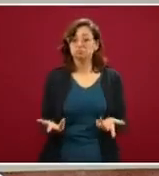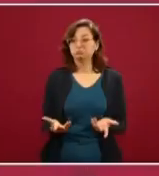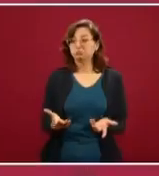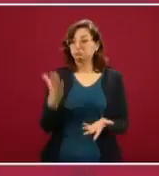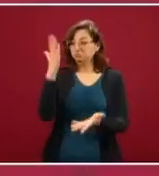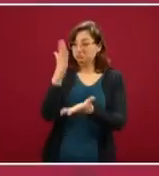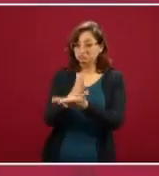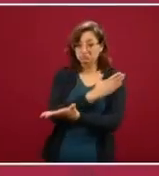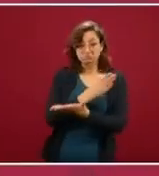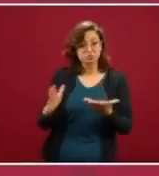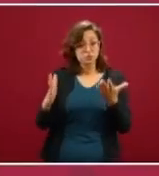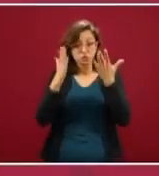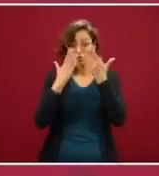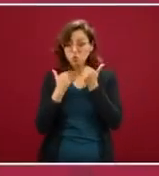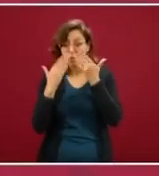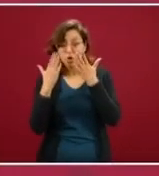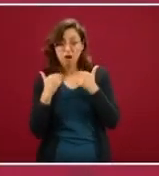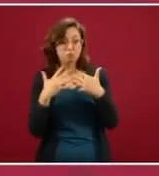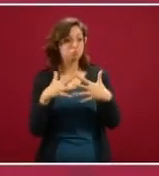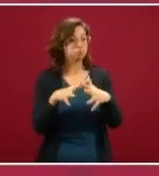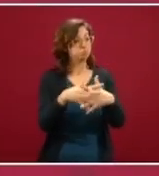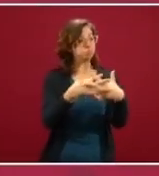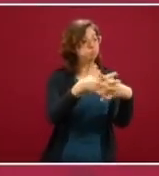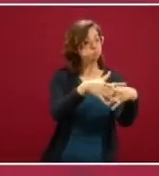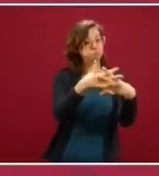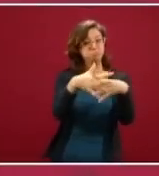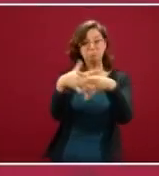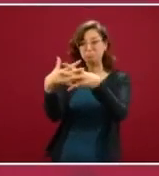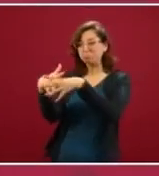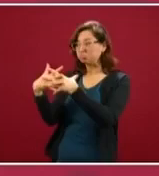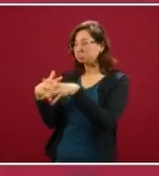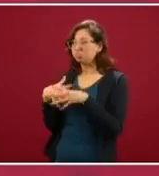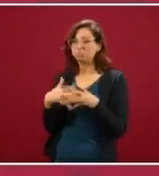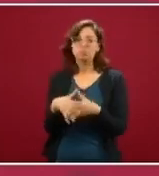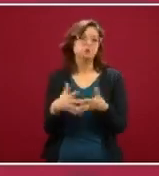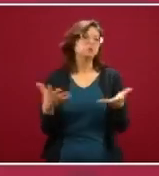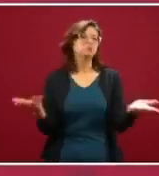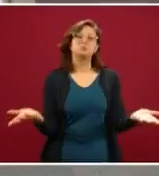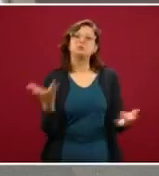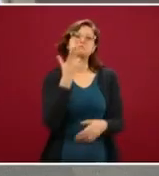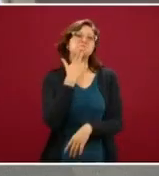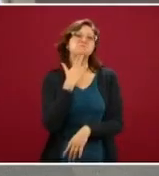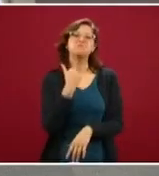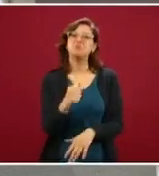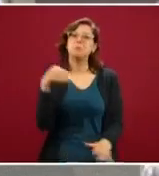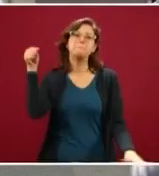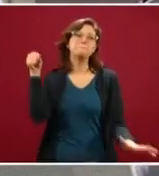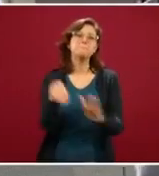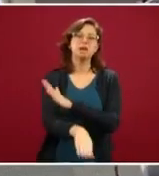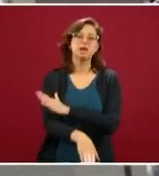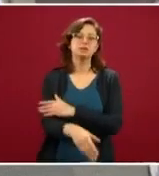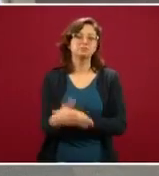límite, cuando no hay fronteras, pues no hay nada que hacer.